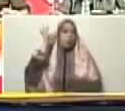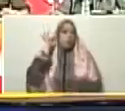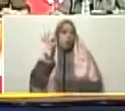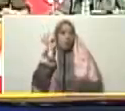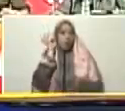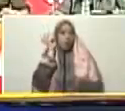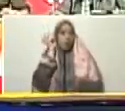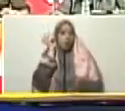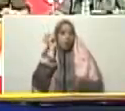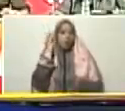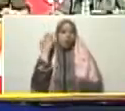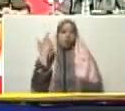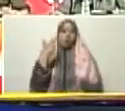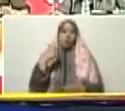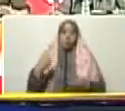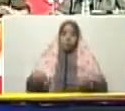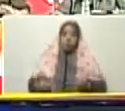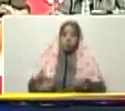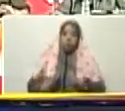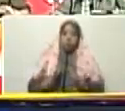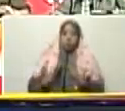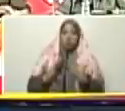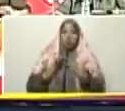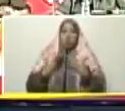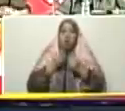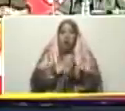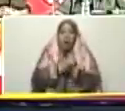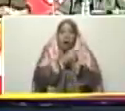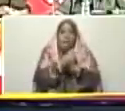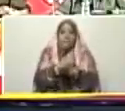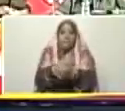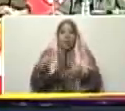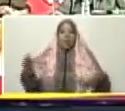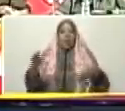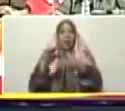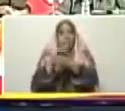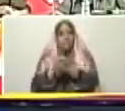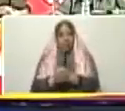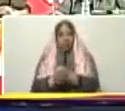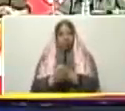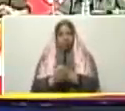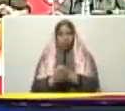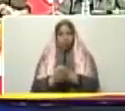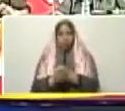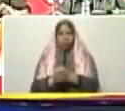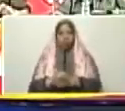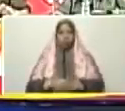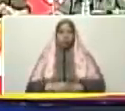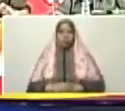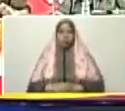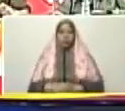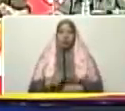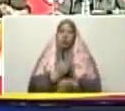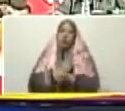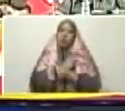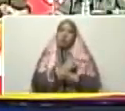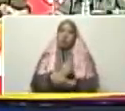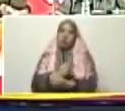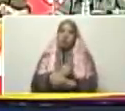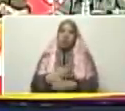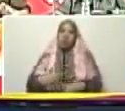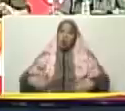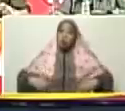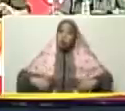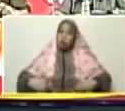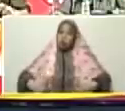y que con espíritu de amor fraternidad y camaradería y con mucha auto exigencia